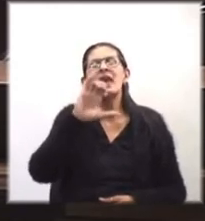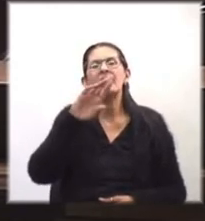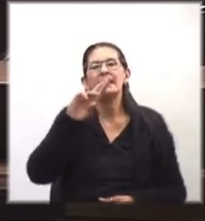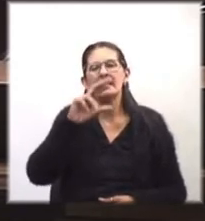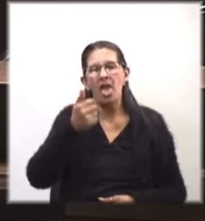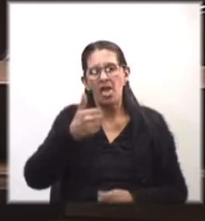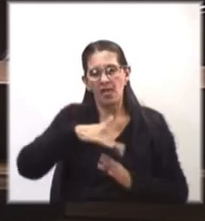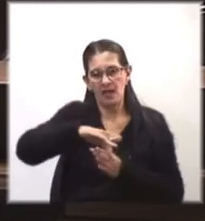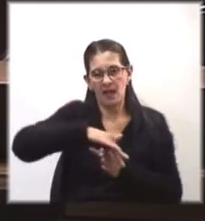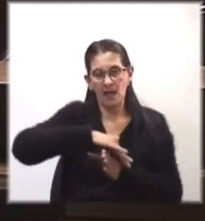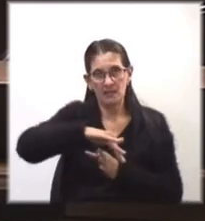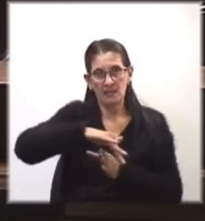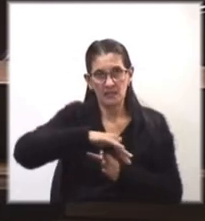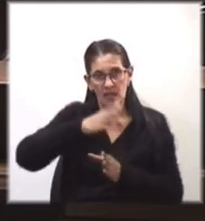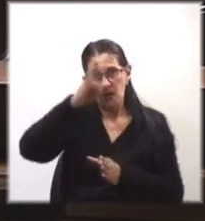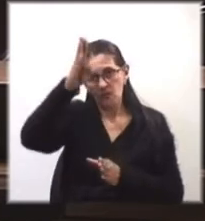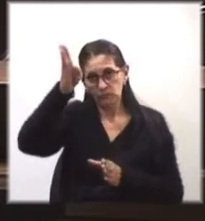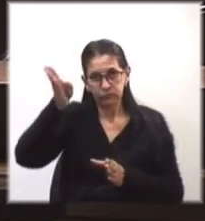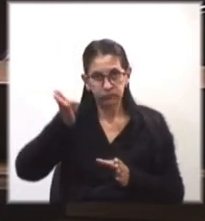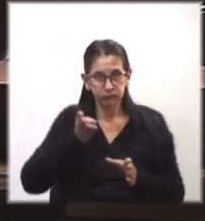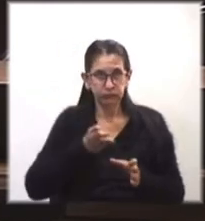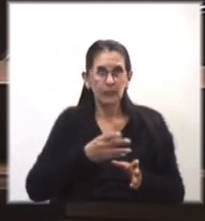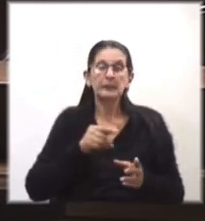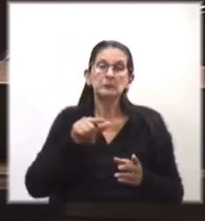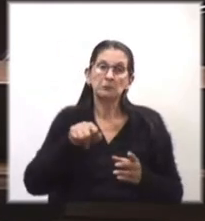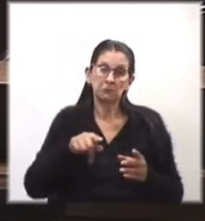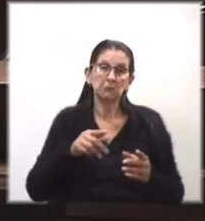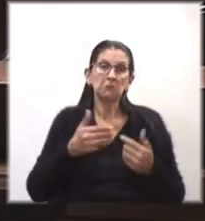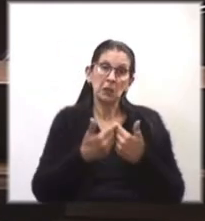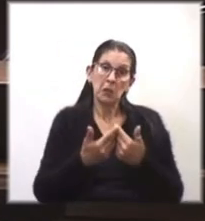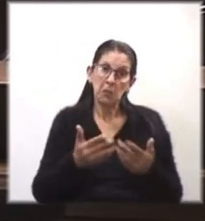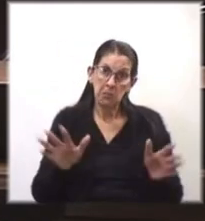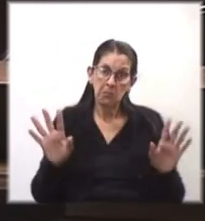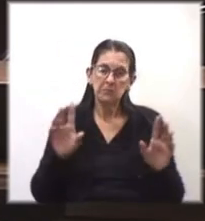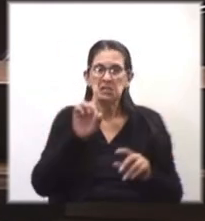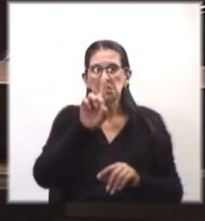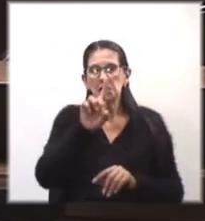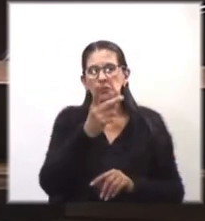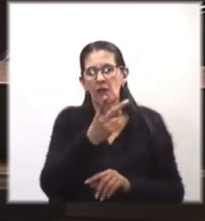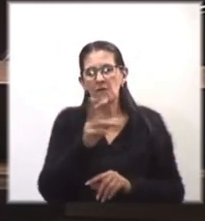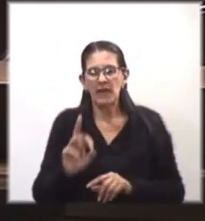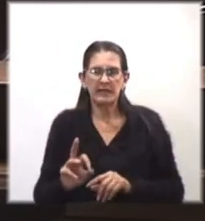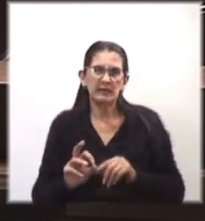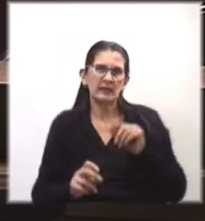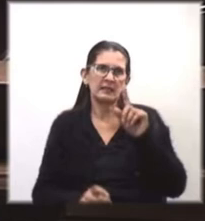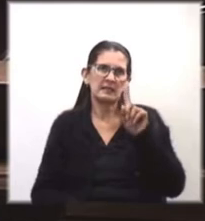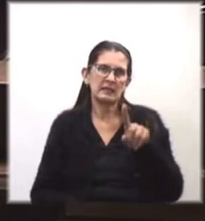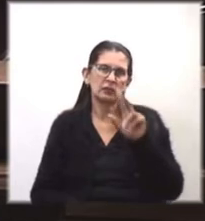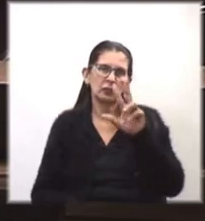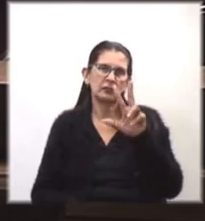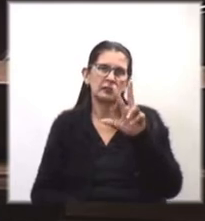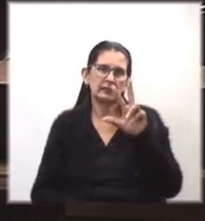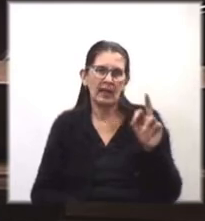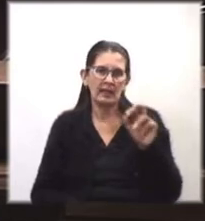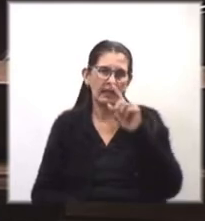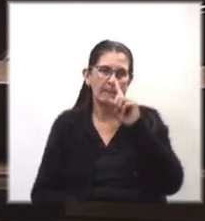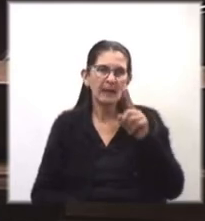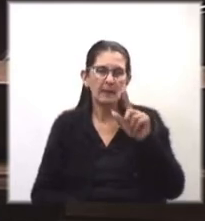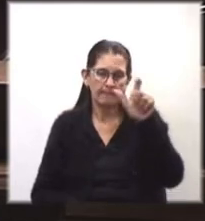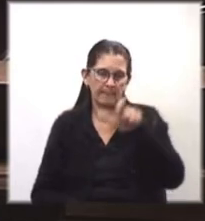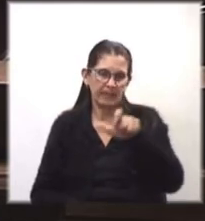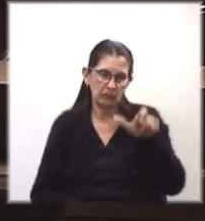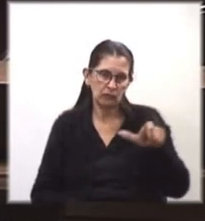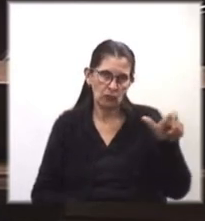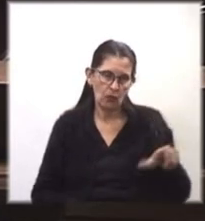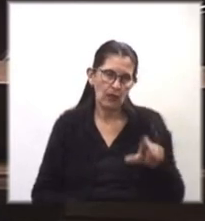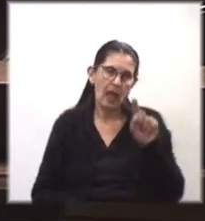y terminan convocando del orden de los 120, 130 mil personas.